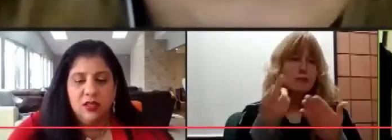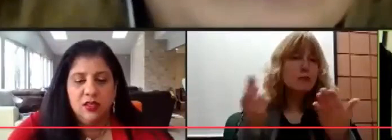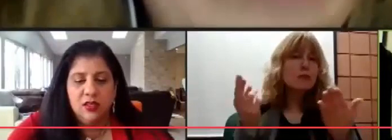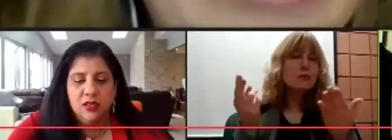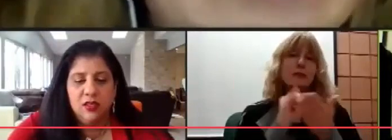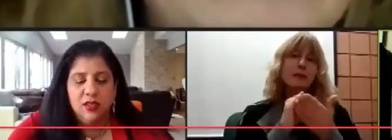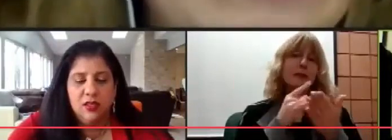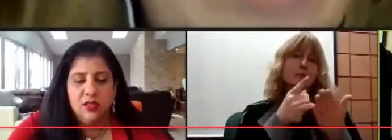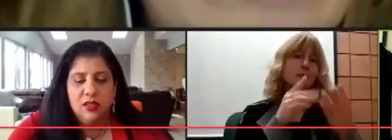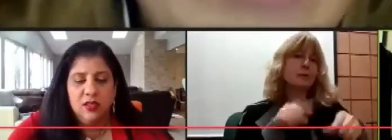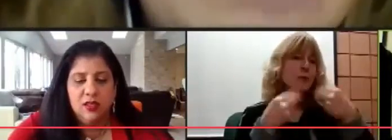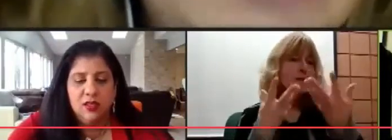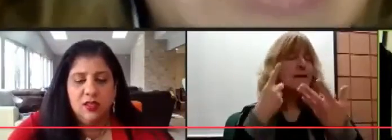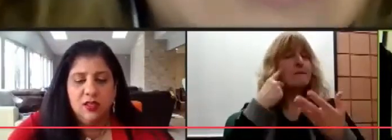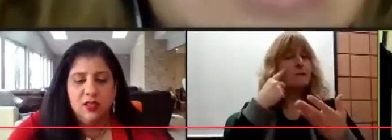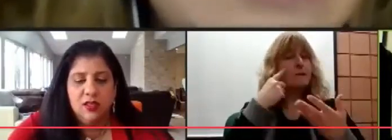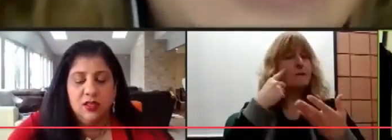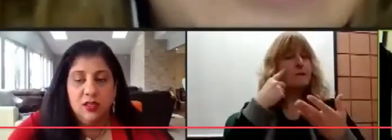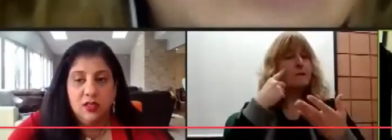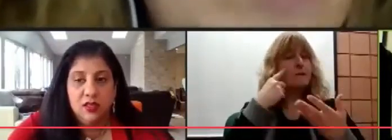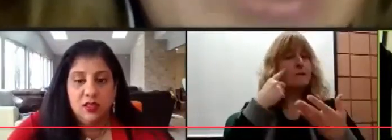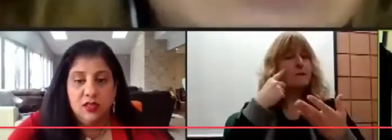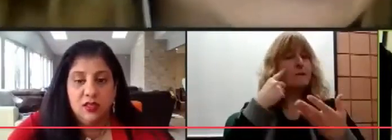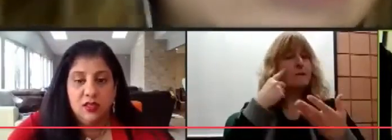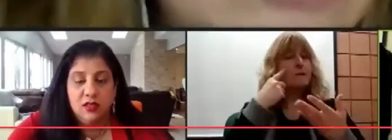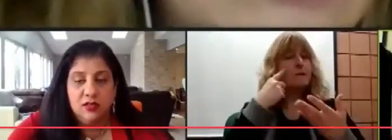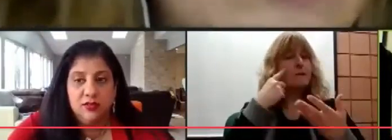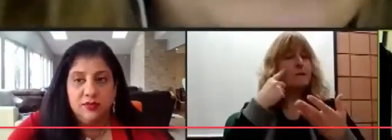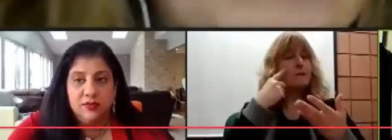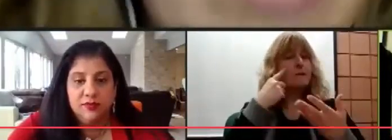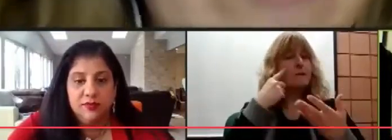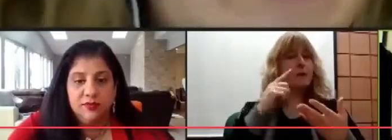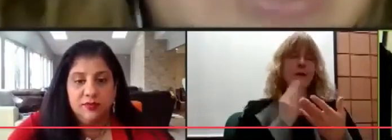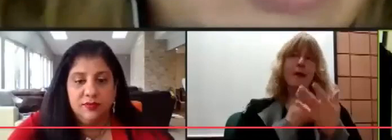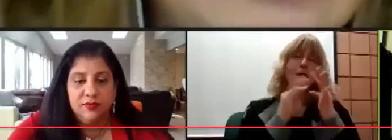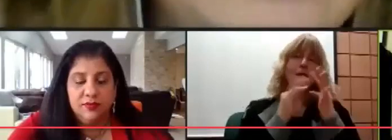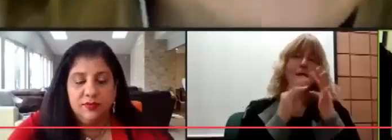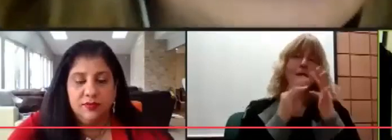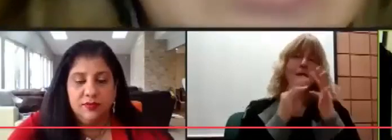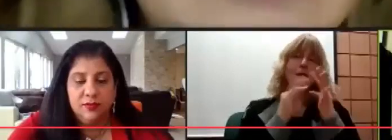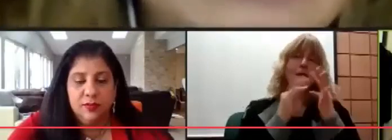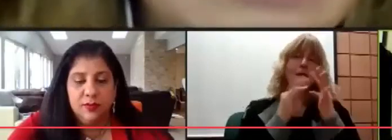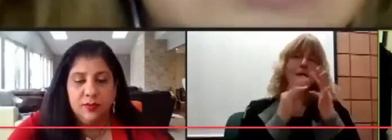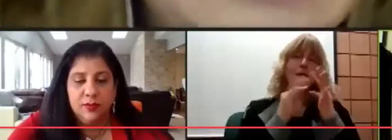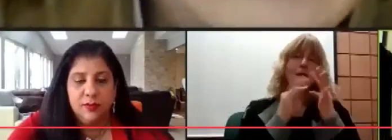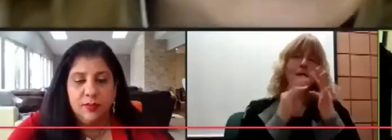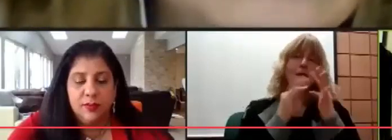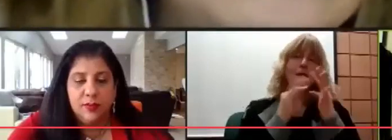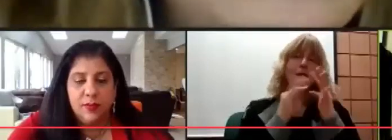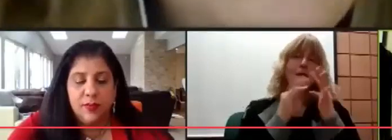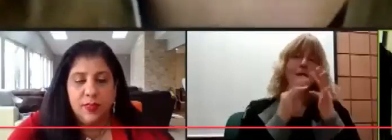muchísimas gracias gracias doctor cunningham le agradecemos su tiempo y todos toda su información